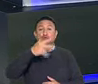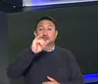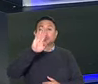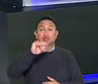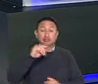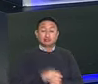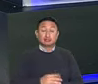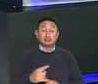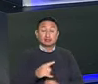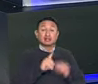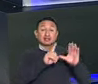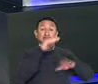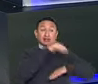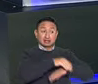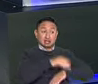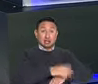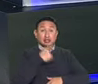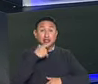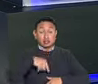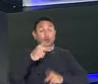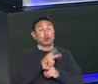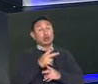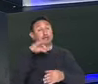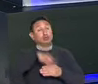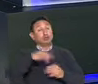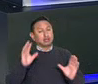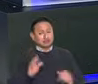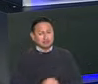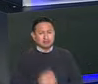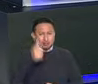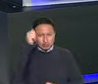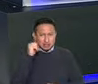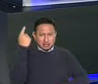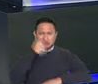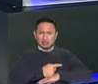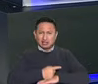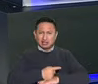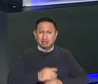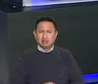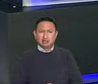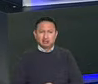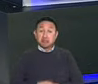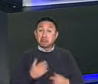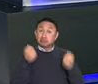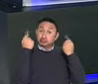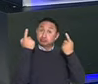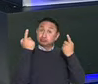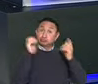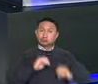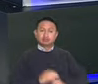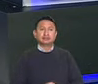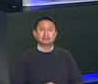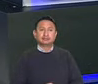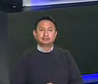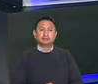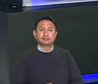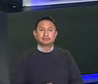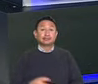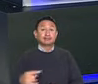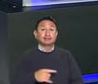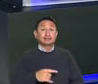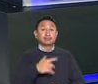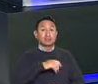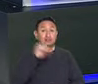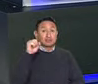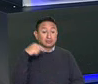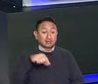él llamaba sin ningún dato a defender los votos. En fin, ayer fue una jornada realmente sorprendente. Sorprendente. ¿No? Él no, de